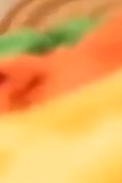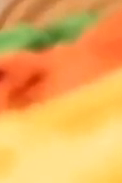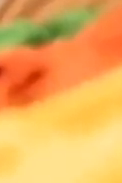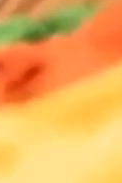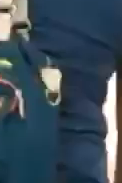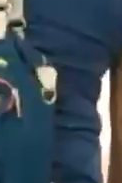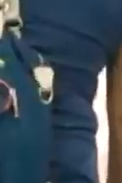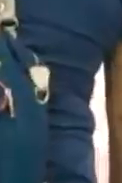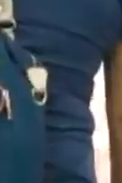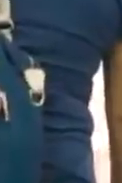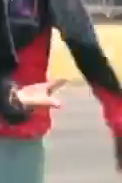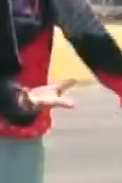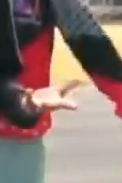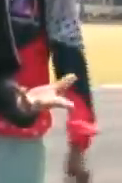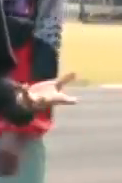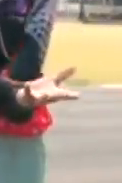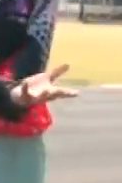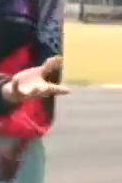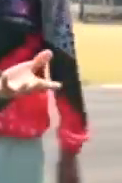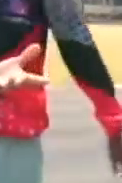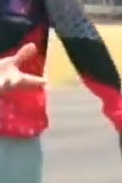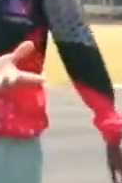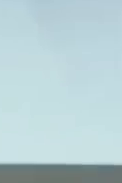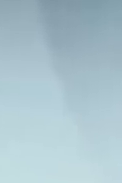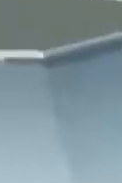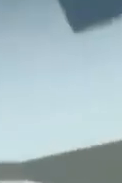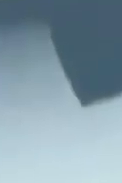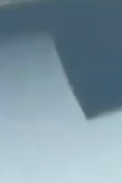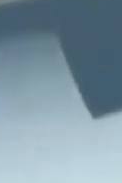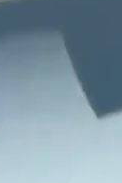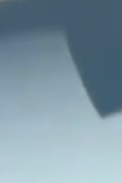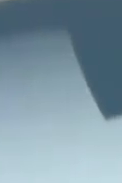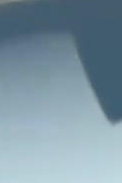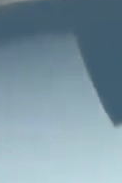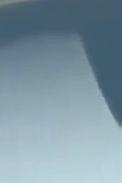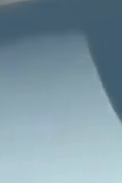calidad venezolana. Somos una vitrina mundial deportiva.